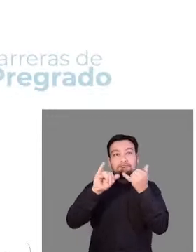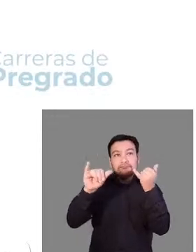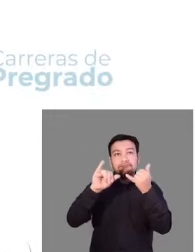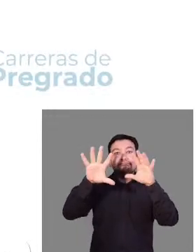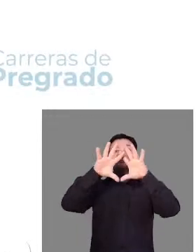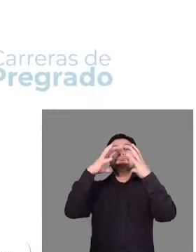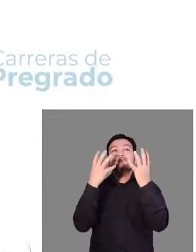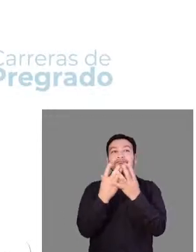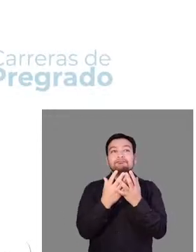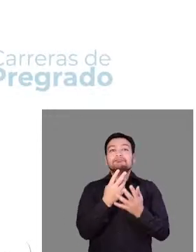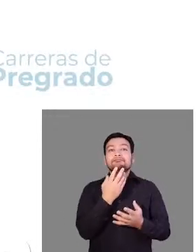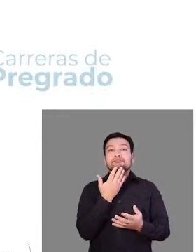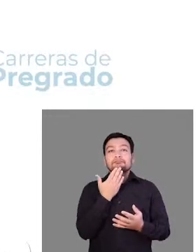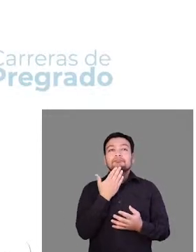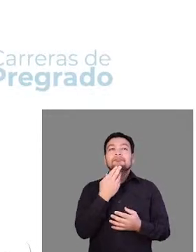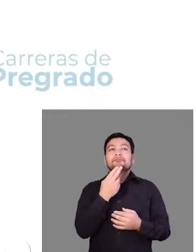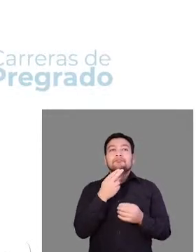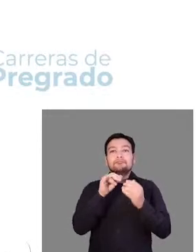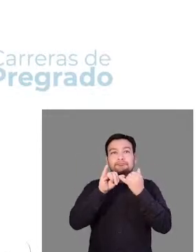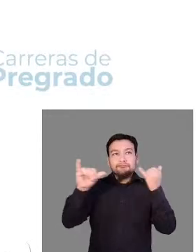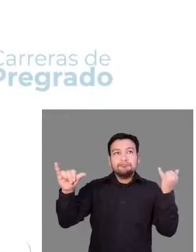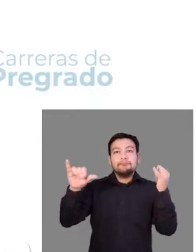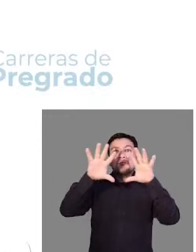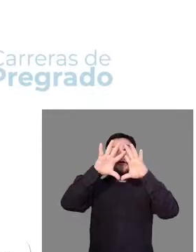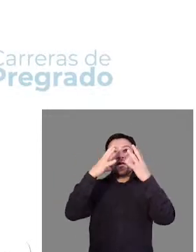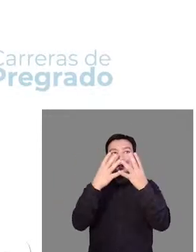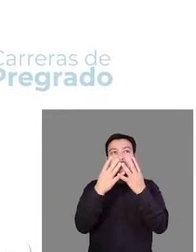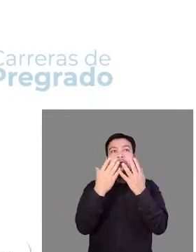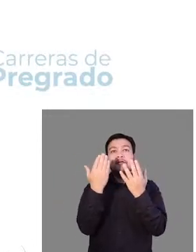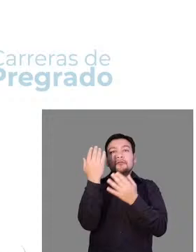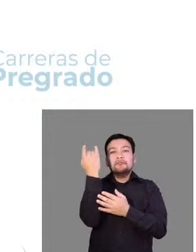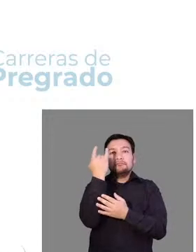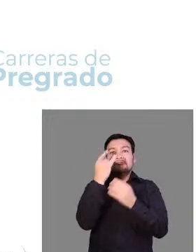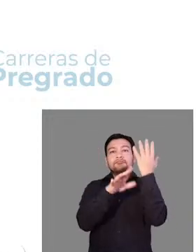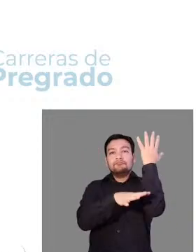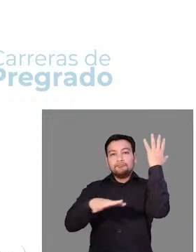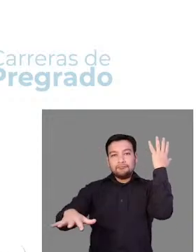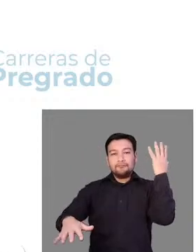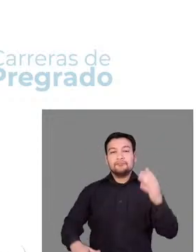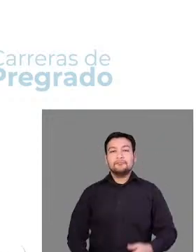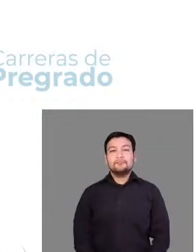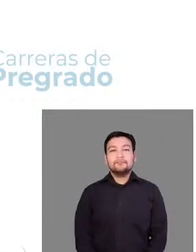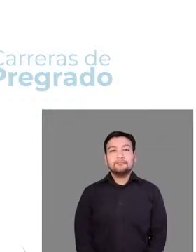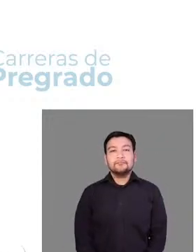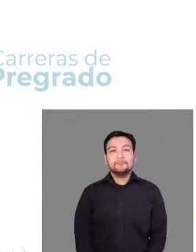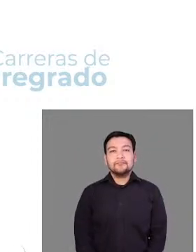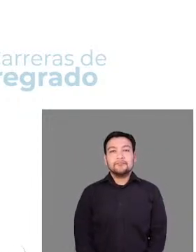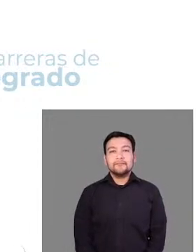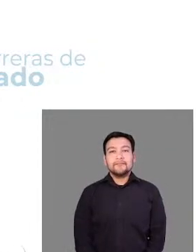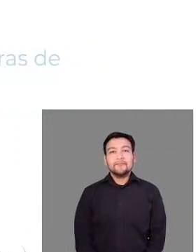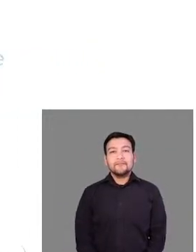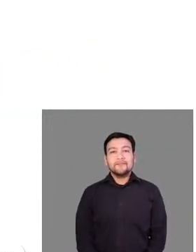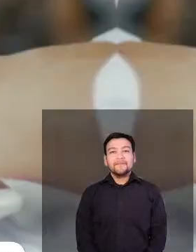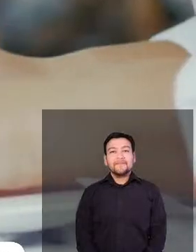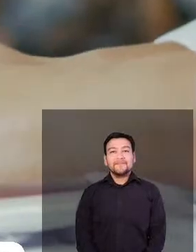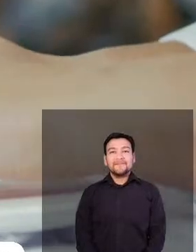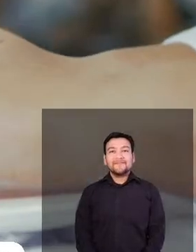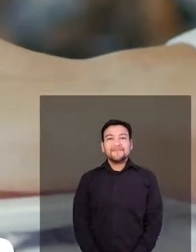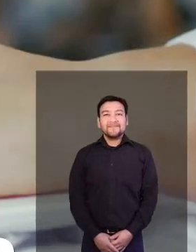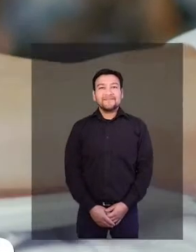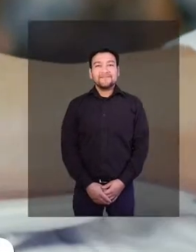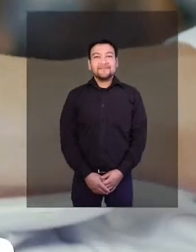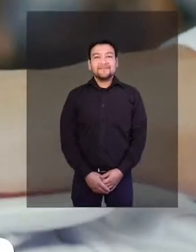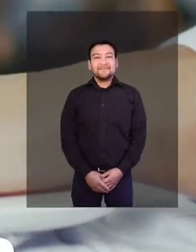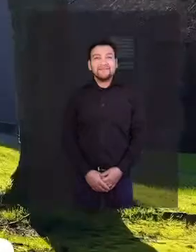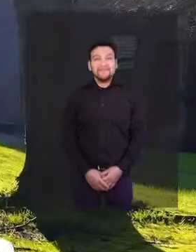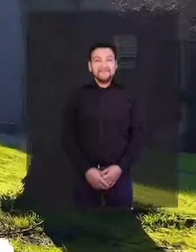centros, 17 carreras de pregrado, un programa de doctorado, una variada oferta de magísteres y diplomados.